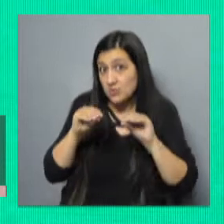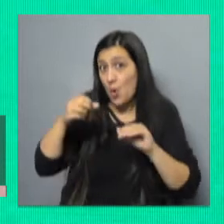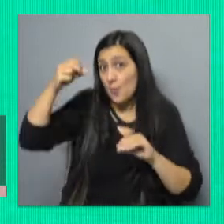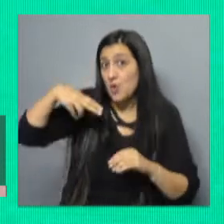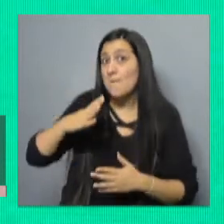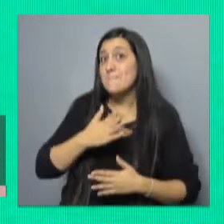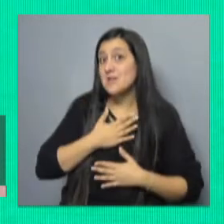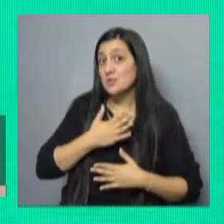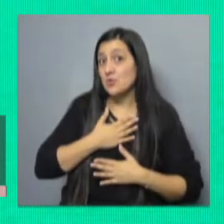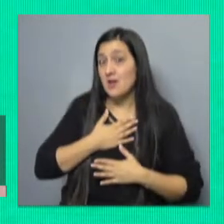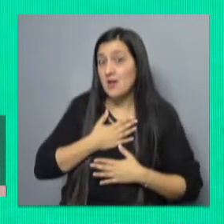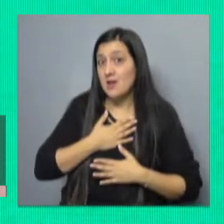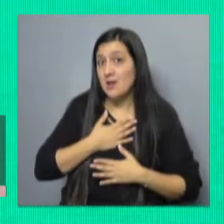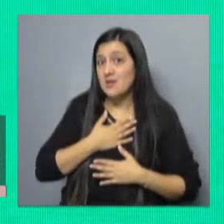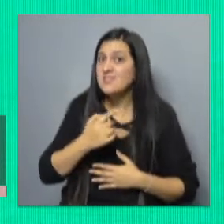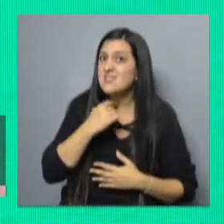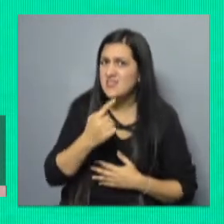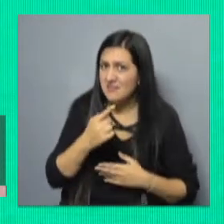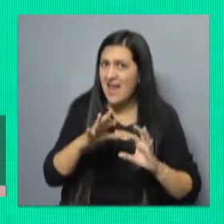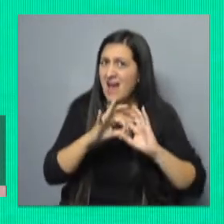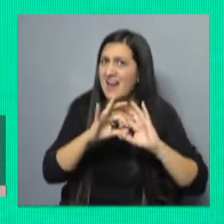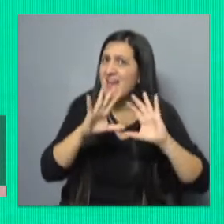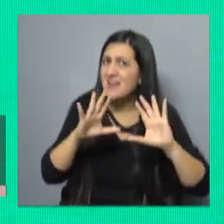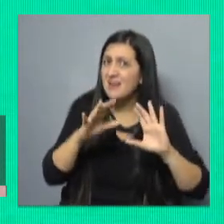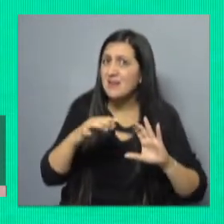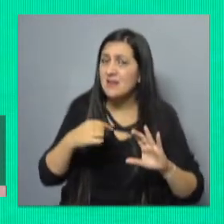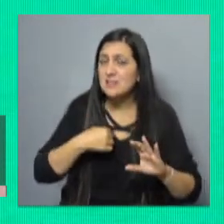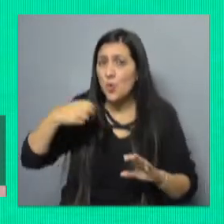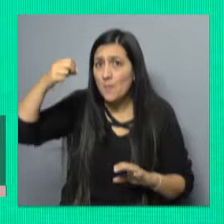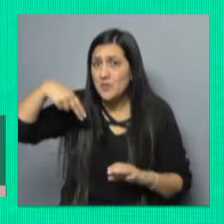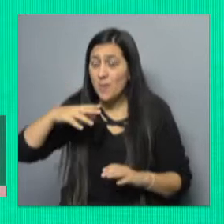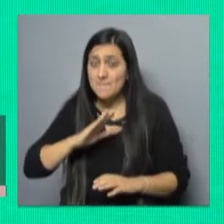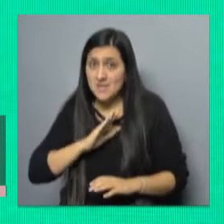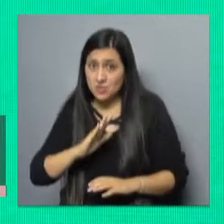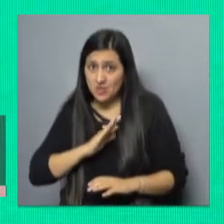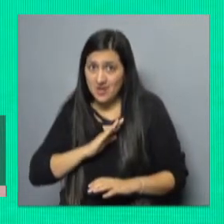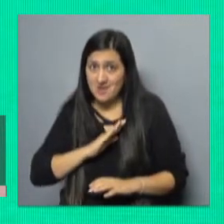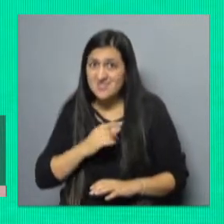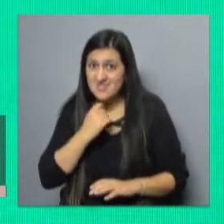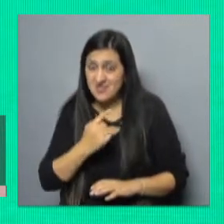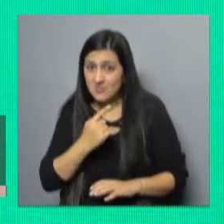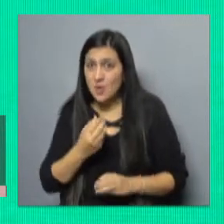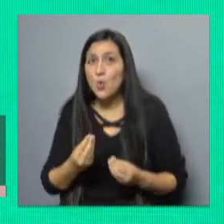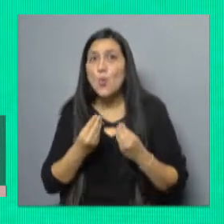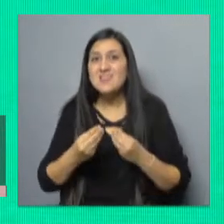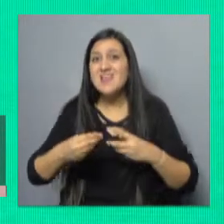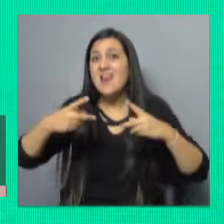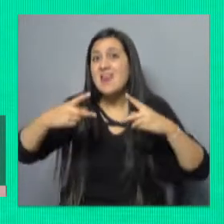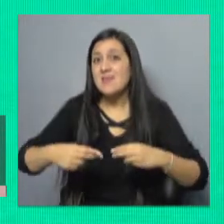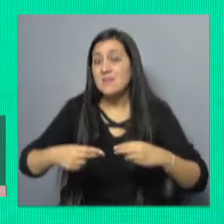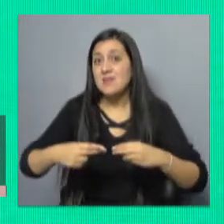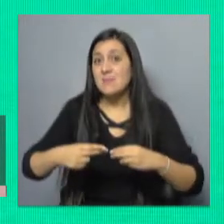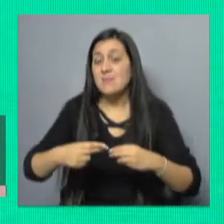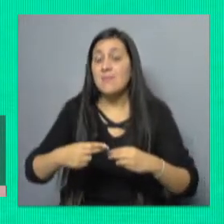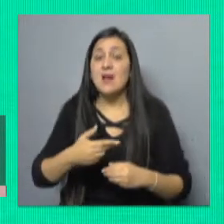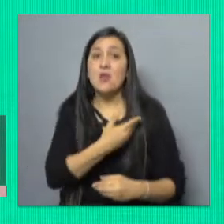vale esa aclaración para decir lo que quiera cuáles es el límite que tienen los empleadores para